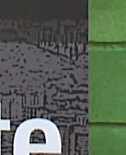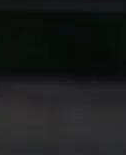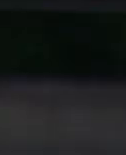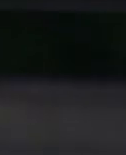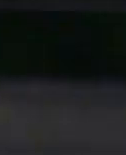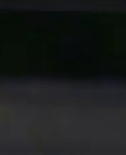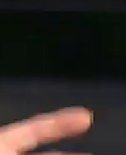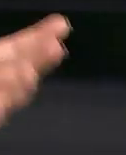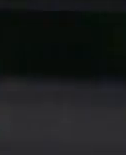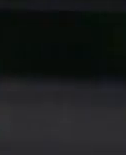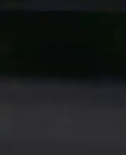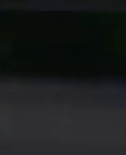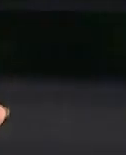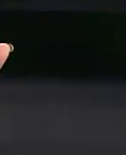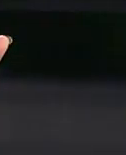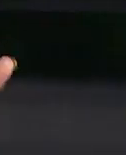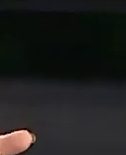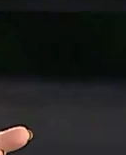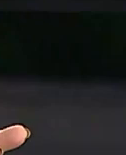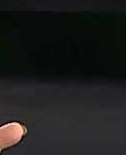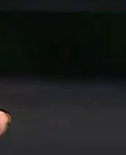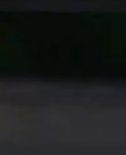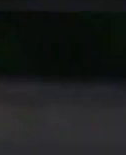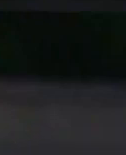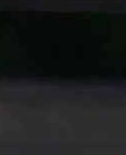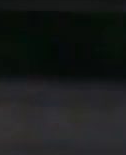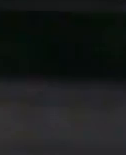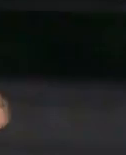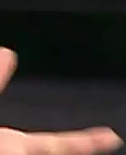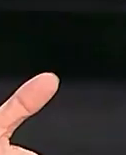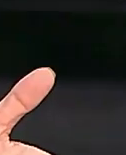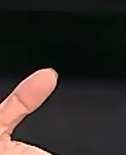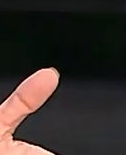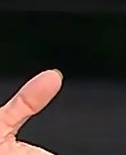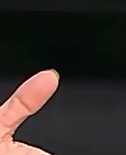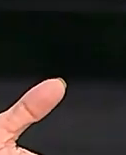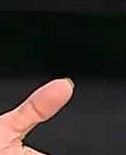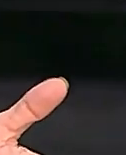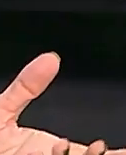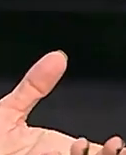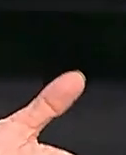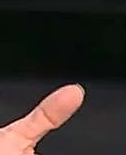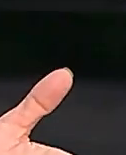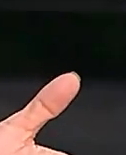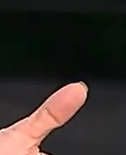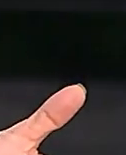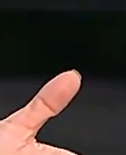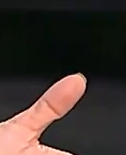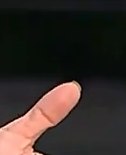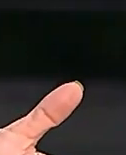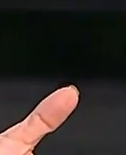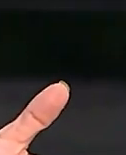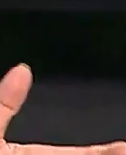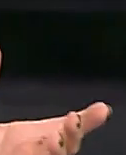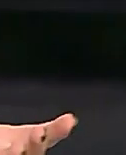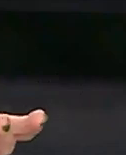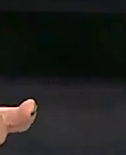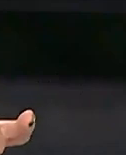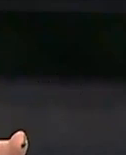gracias, buenas noches. Medellín es referente en ordenamiento territorial a nivel mundial, si se